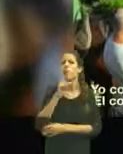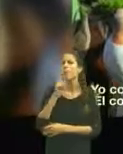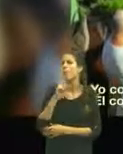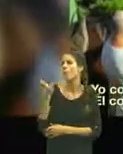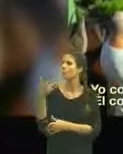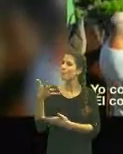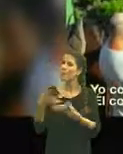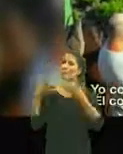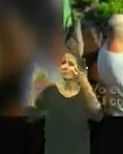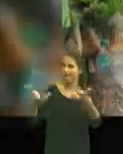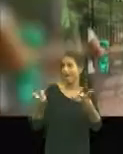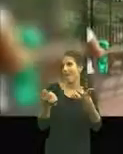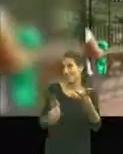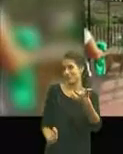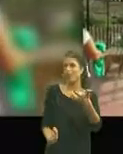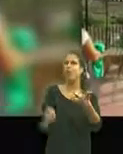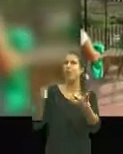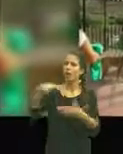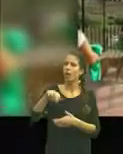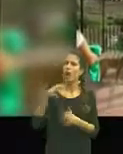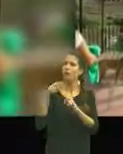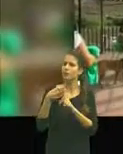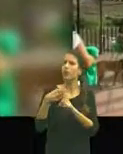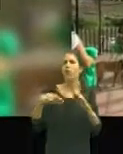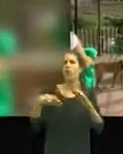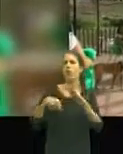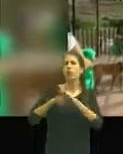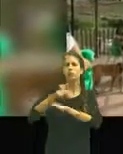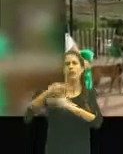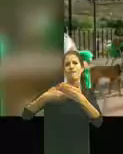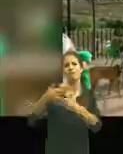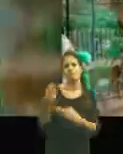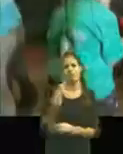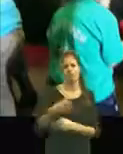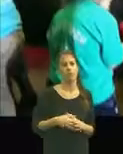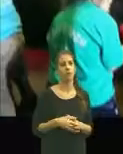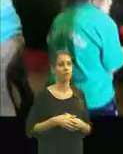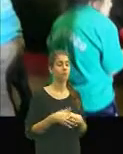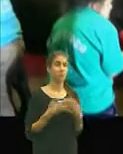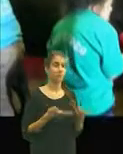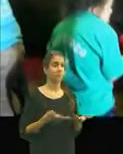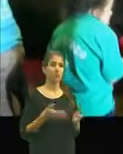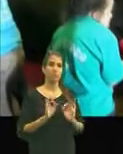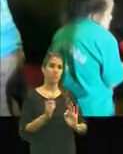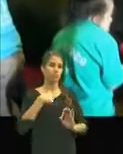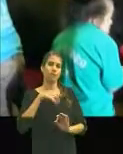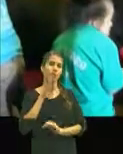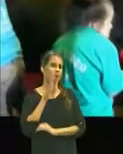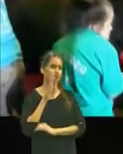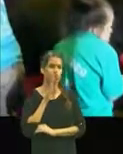para nuestros espectadores que nos ayude, ¿no?, a seguir avanzando. Sobre todo lo que comentaba